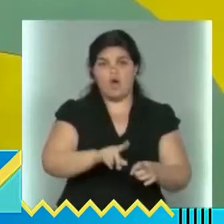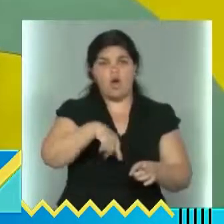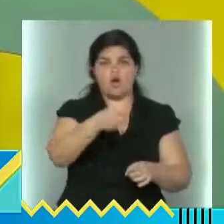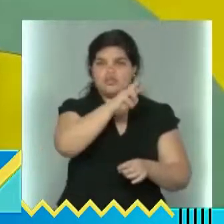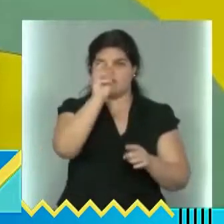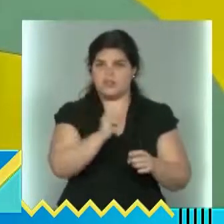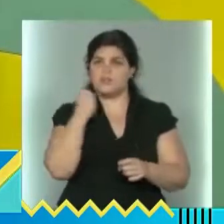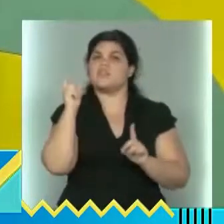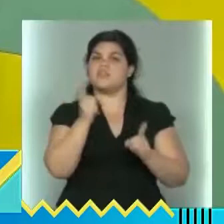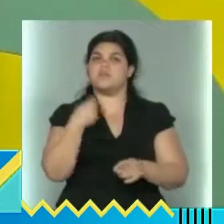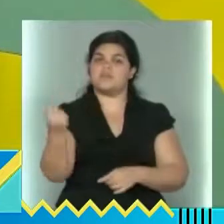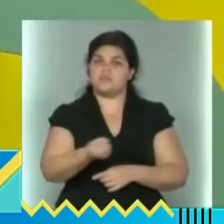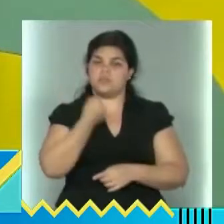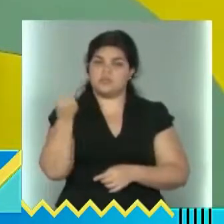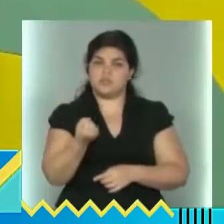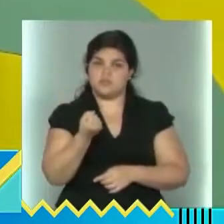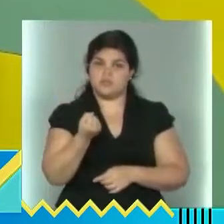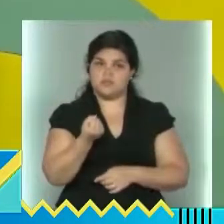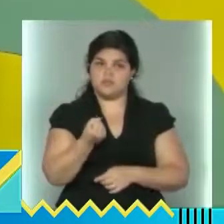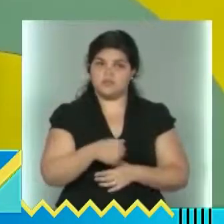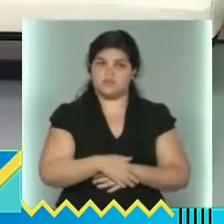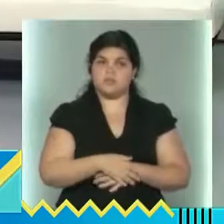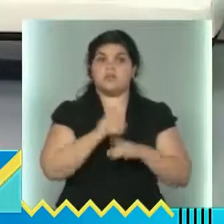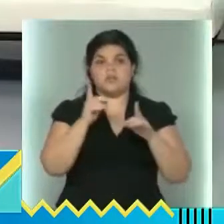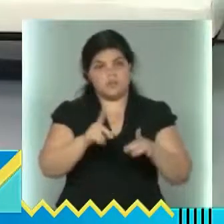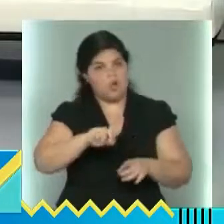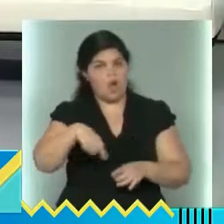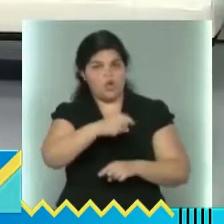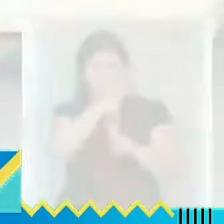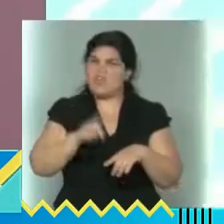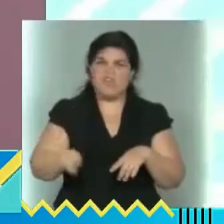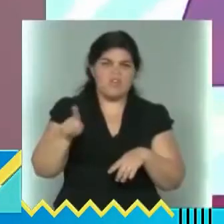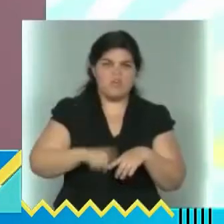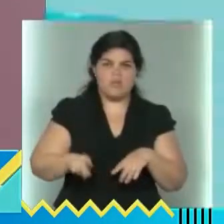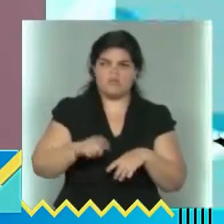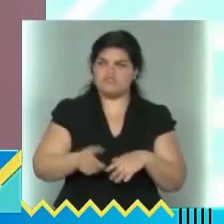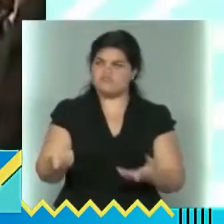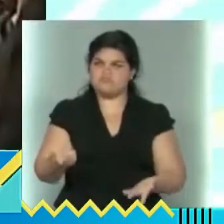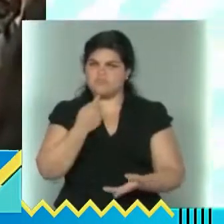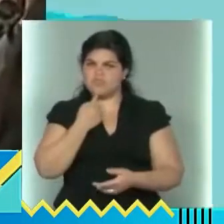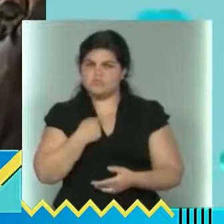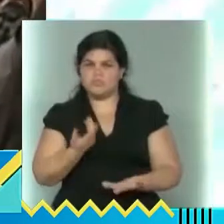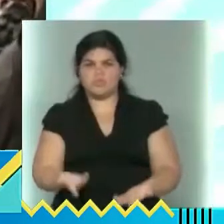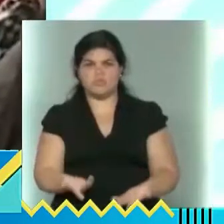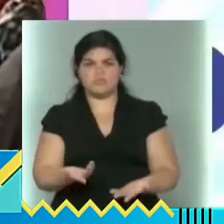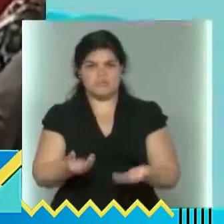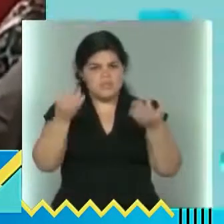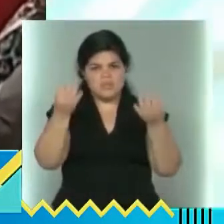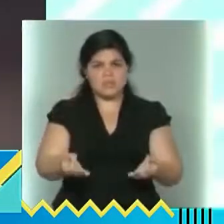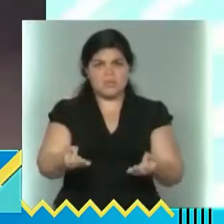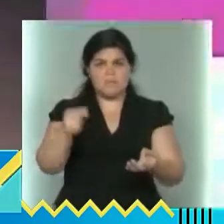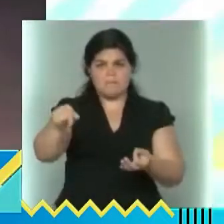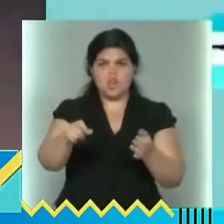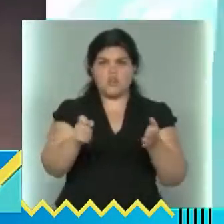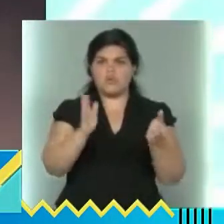creo que es un tema importante y el otro tema también que también estuvo ausente es el tema ambiental. Está todo bien, pero a ver, ese documento lo